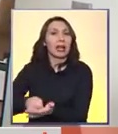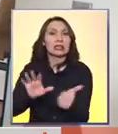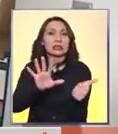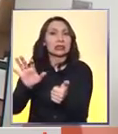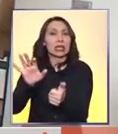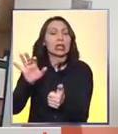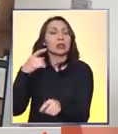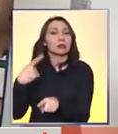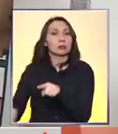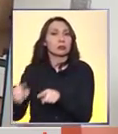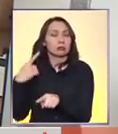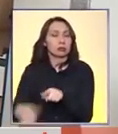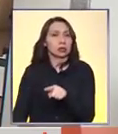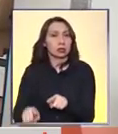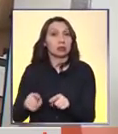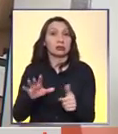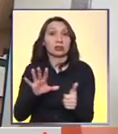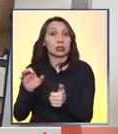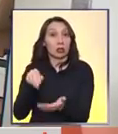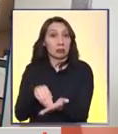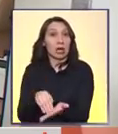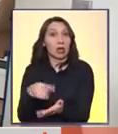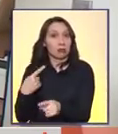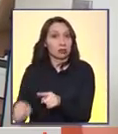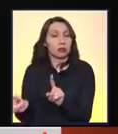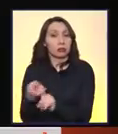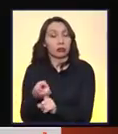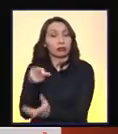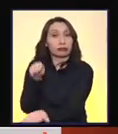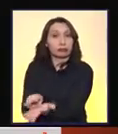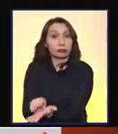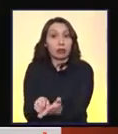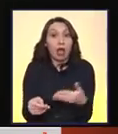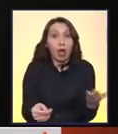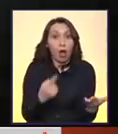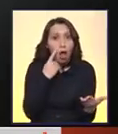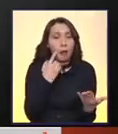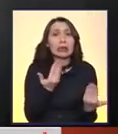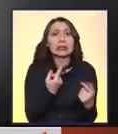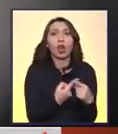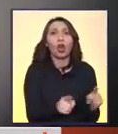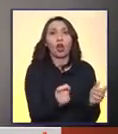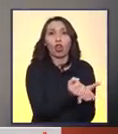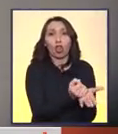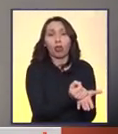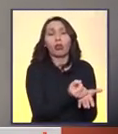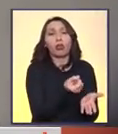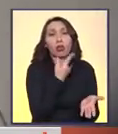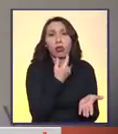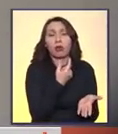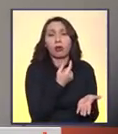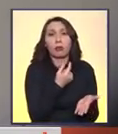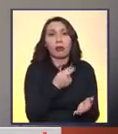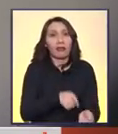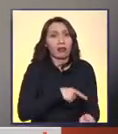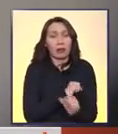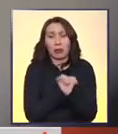pesos mensuales por su esposa postrada y él. Pero ahora necesita otra droga para la familia